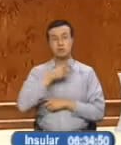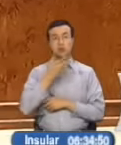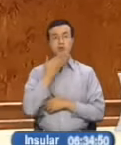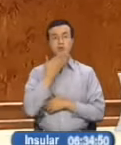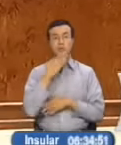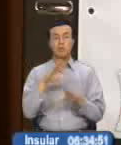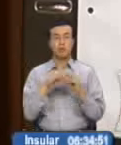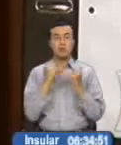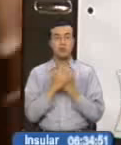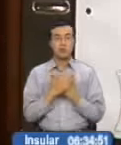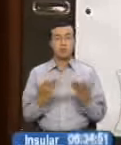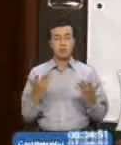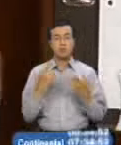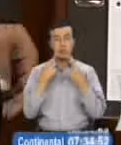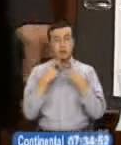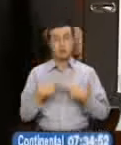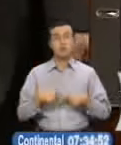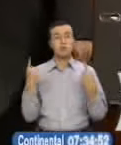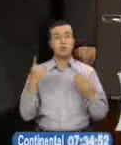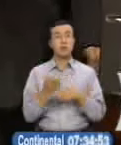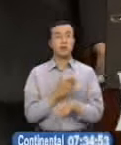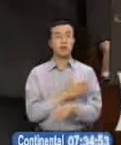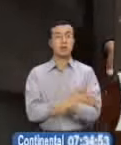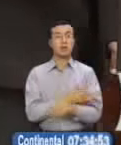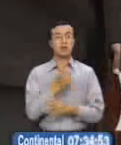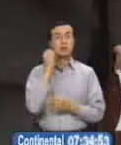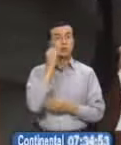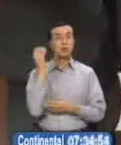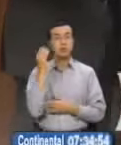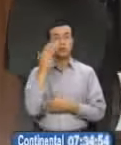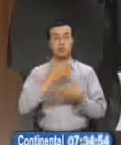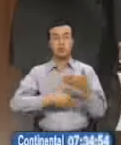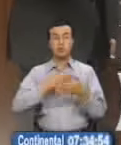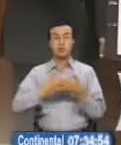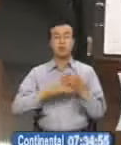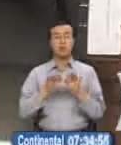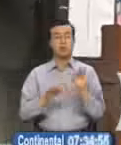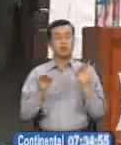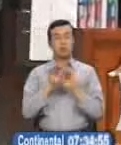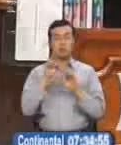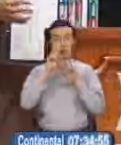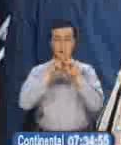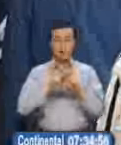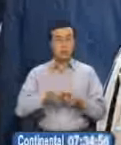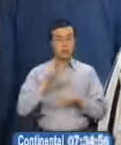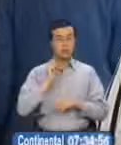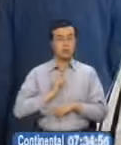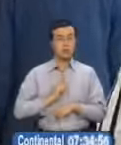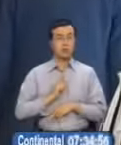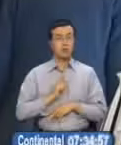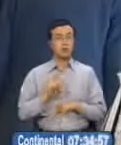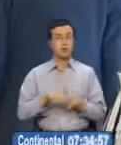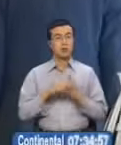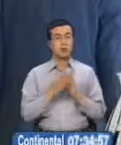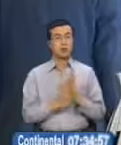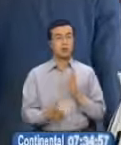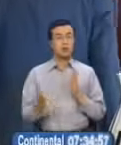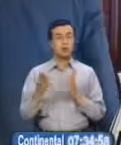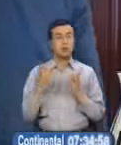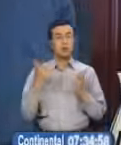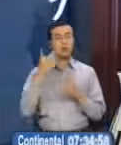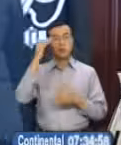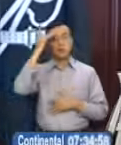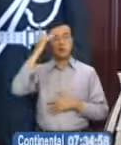tomar la comisión. Ella insiste en que antes de elaborar el informe, la documentación debe ser detenidamente revisada. Para partir de eso, poder tomar